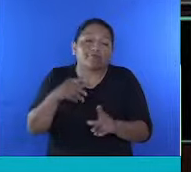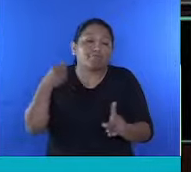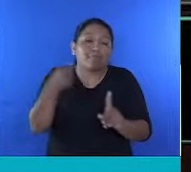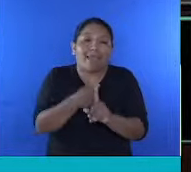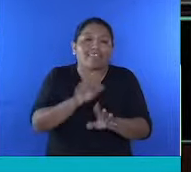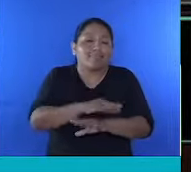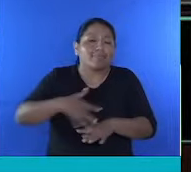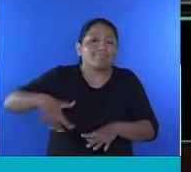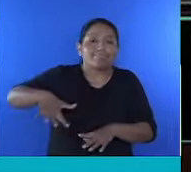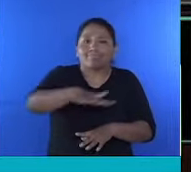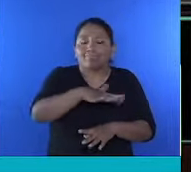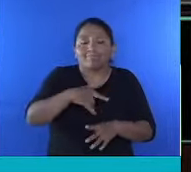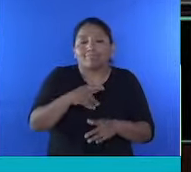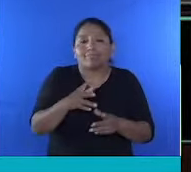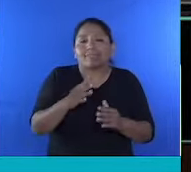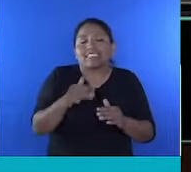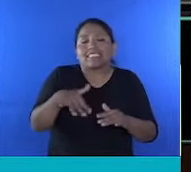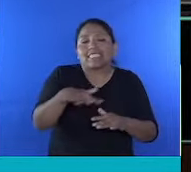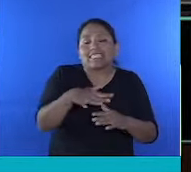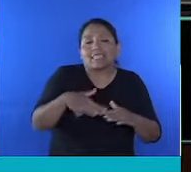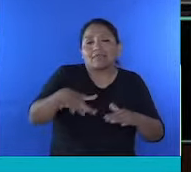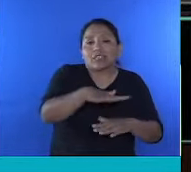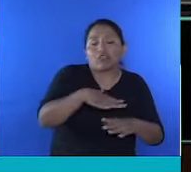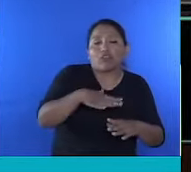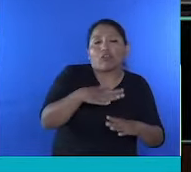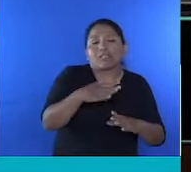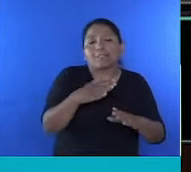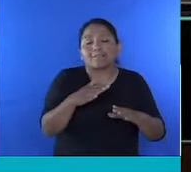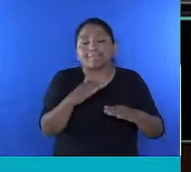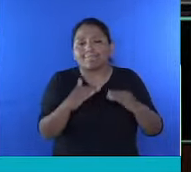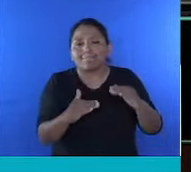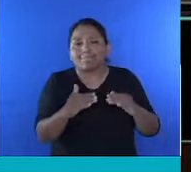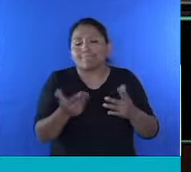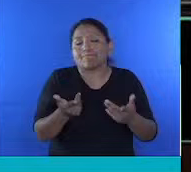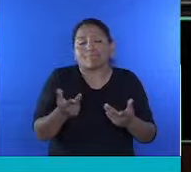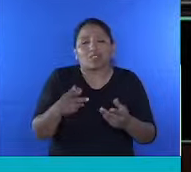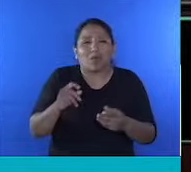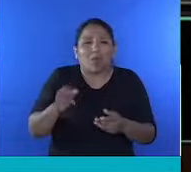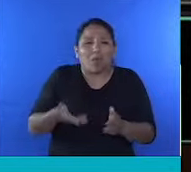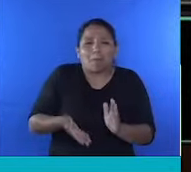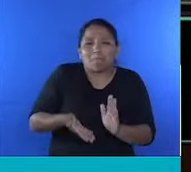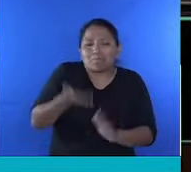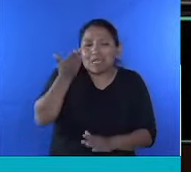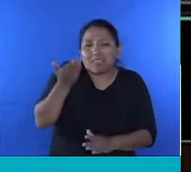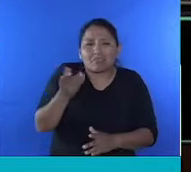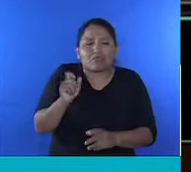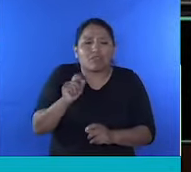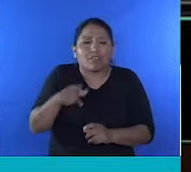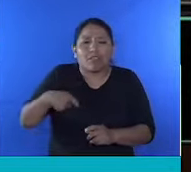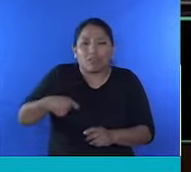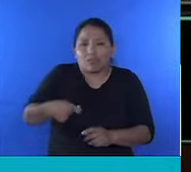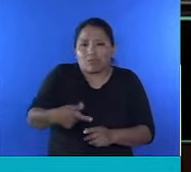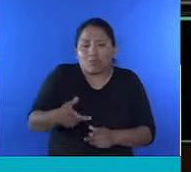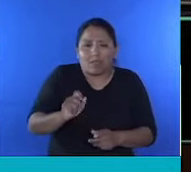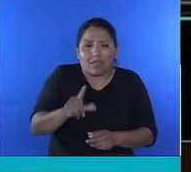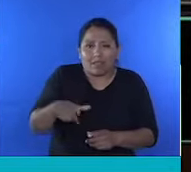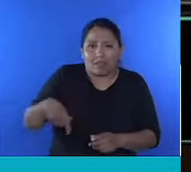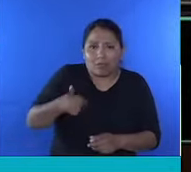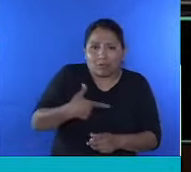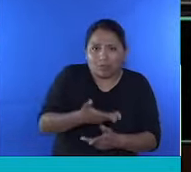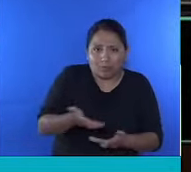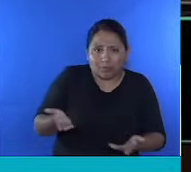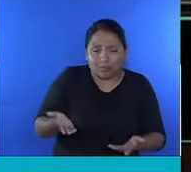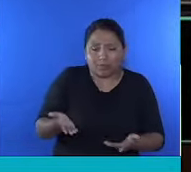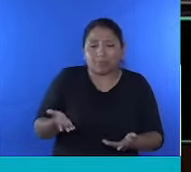en sectores medios estos aumentos Tremendos de las prepagas que ahora parece